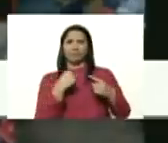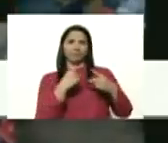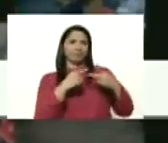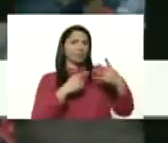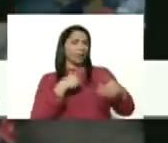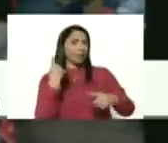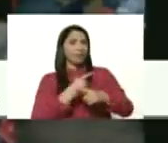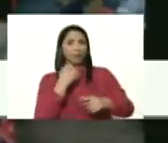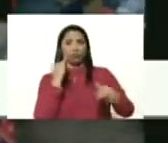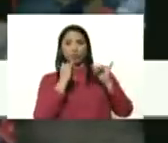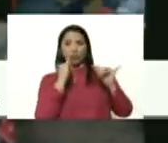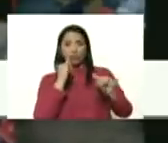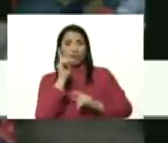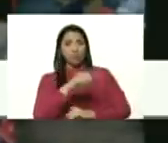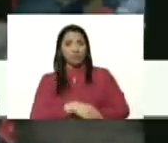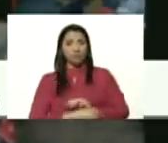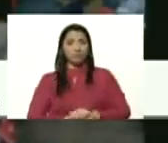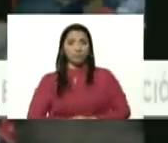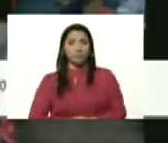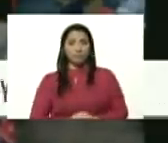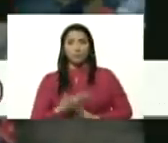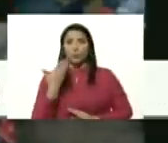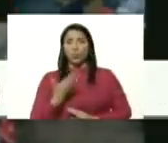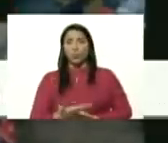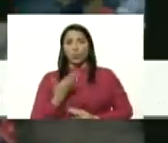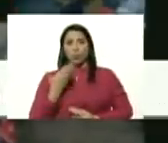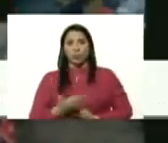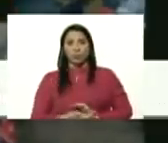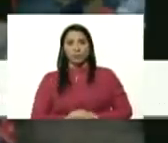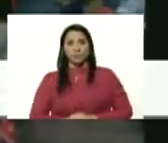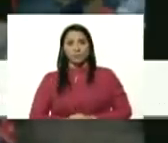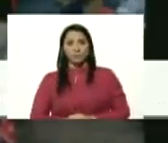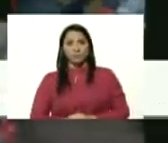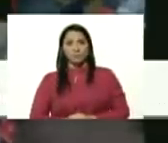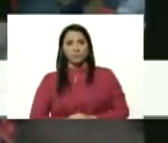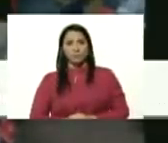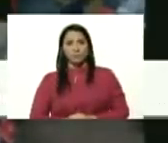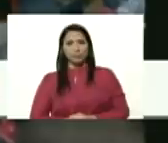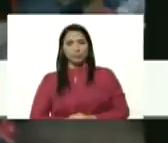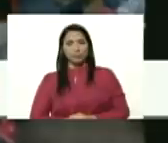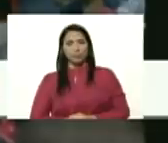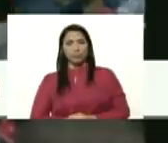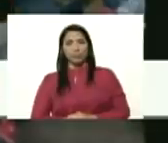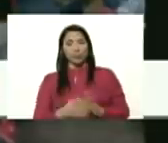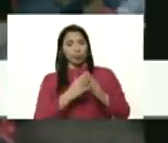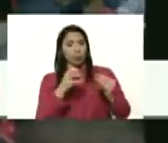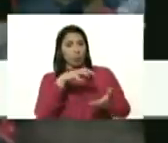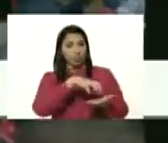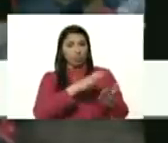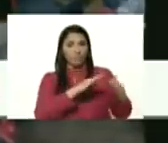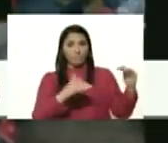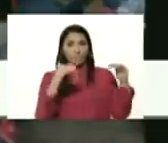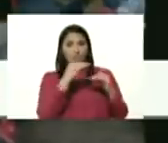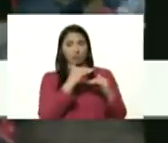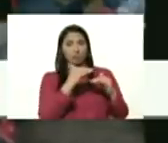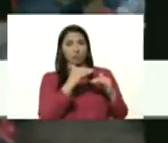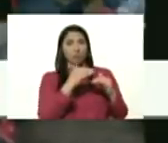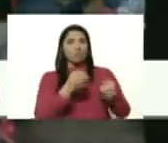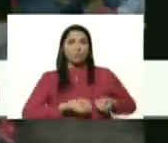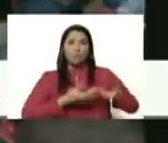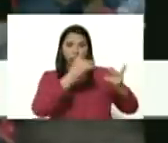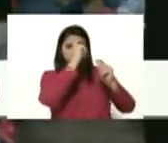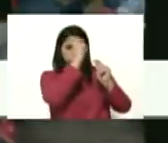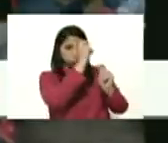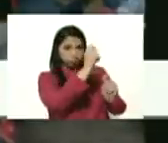celebrar. También es importante, y nosotros, la decisión de todo el Estado Mayor, mandarle a usted un